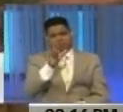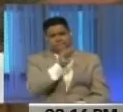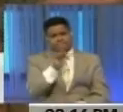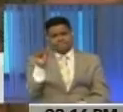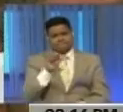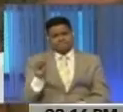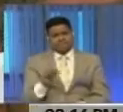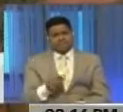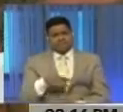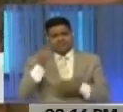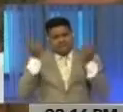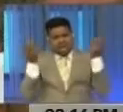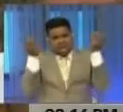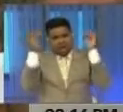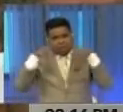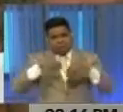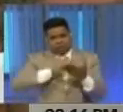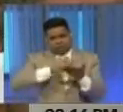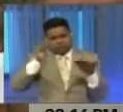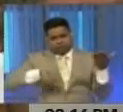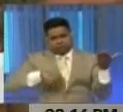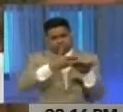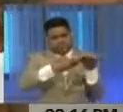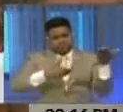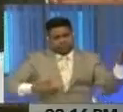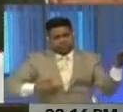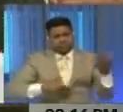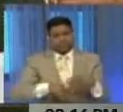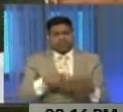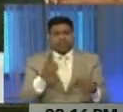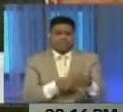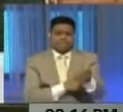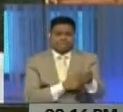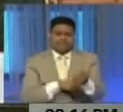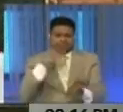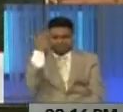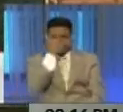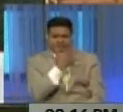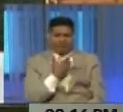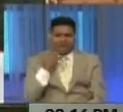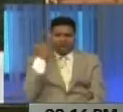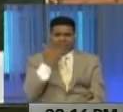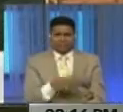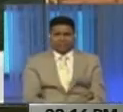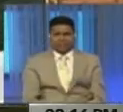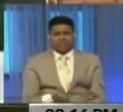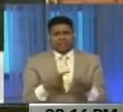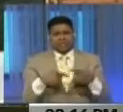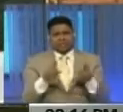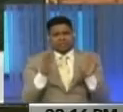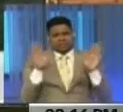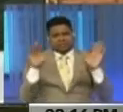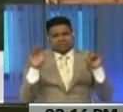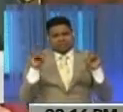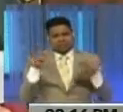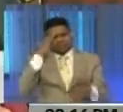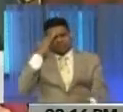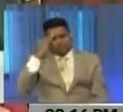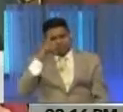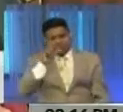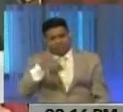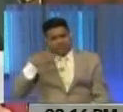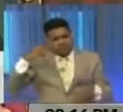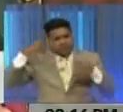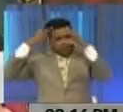importantes acuerdos en varias materias con nuestra hermana Sudáfrica. Igualmente quiero saludar al embajador